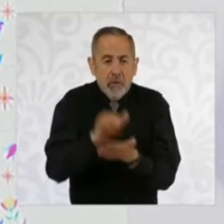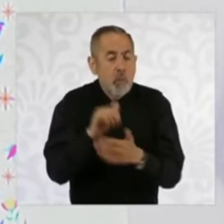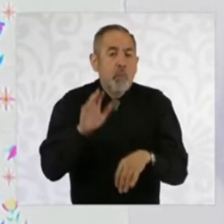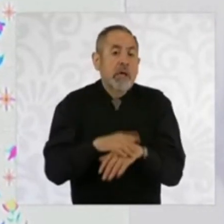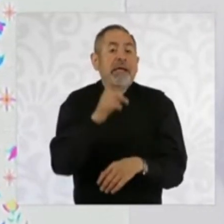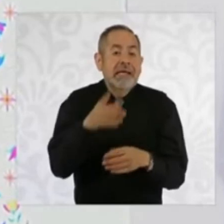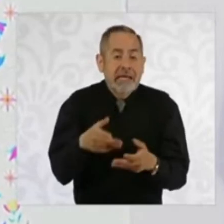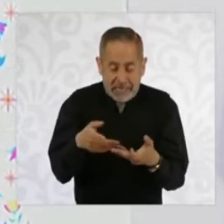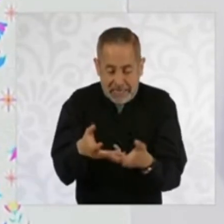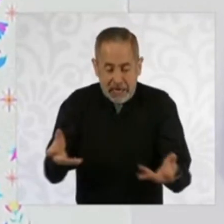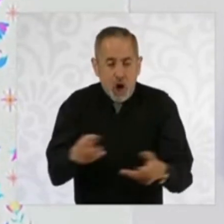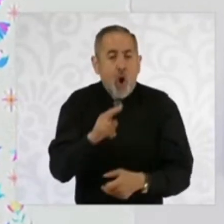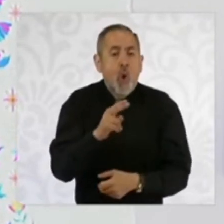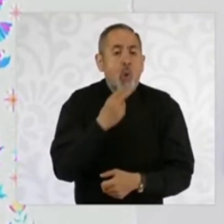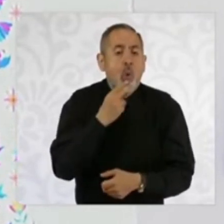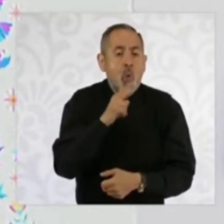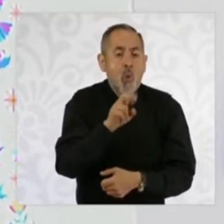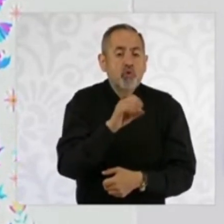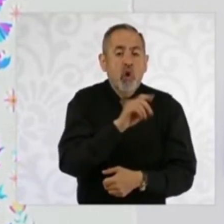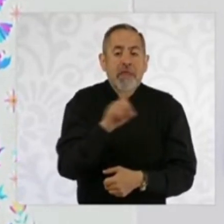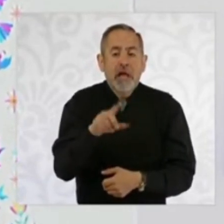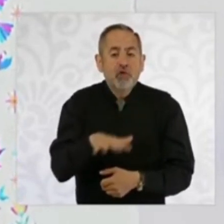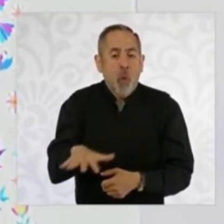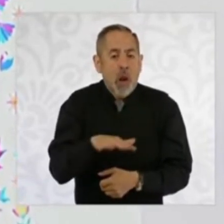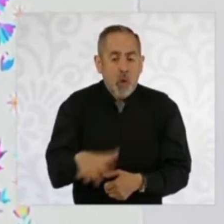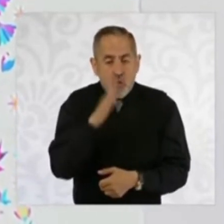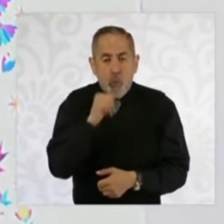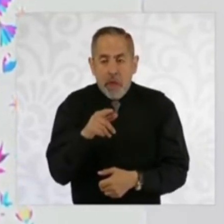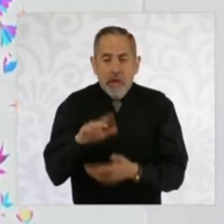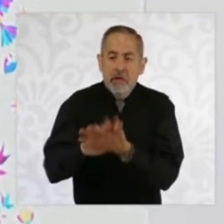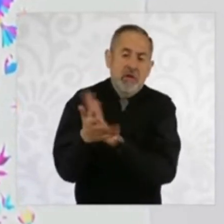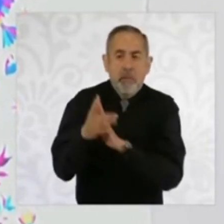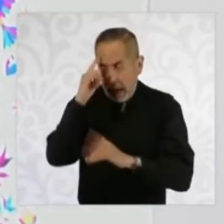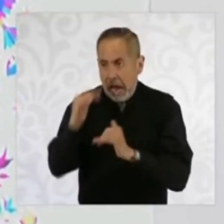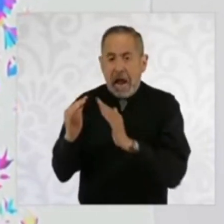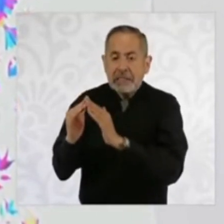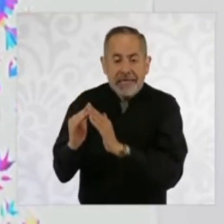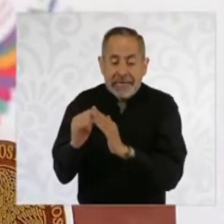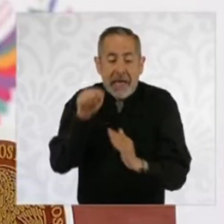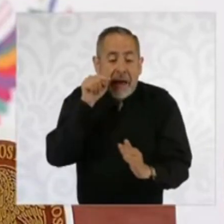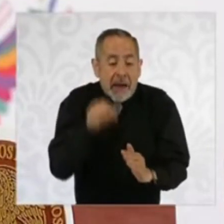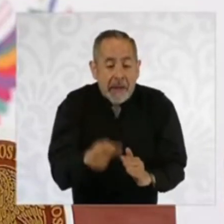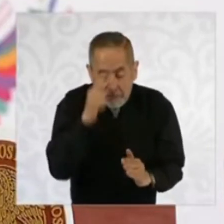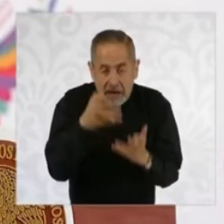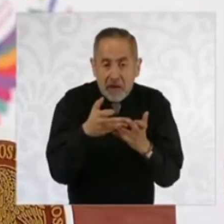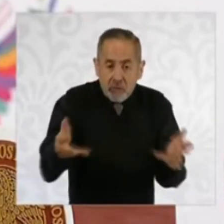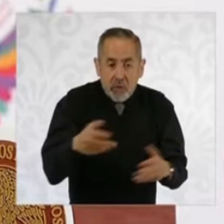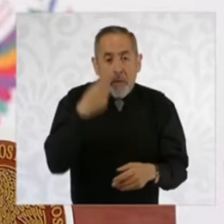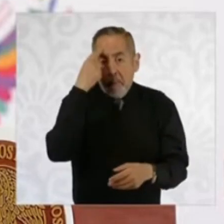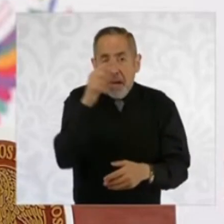el uso de suelo urbano, entonces no podría regularizarse porque es un suelo rural o forestal.